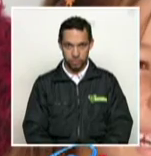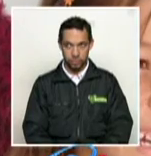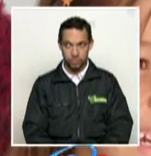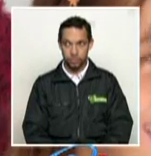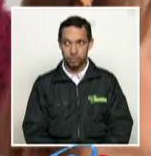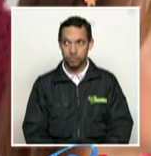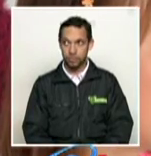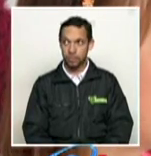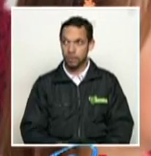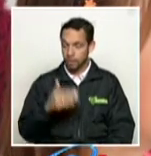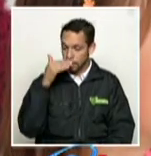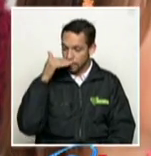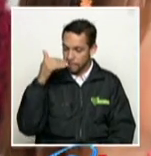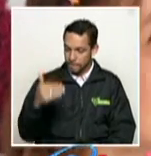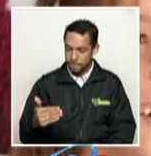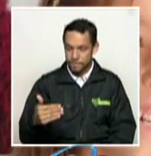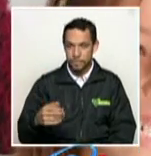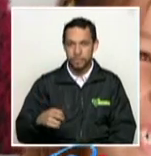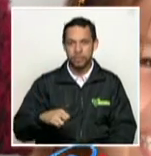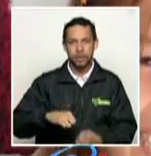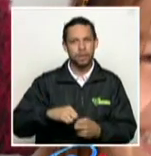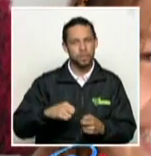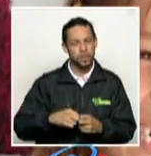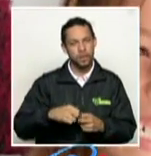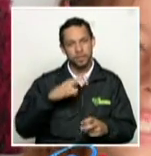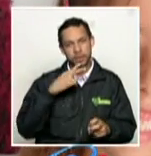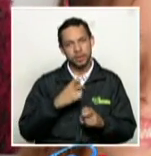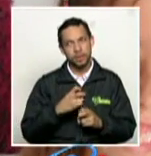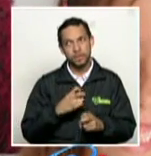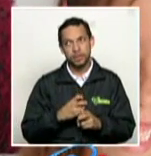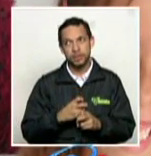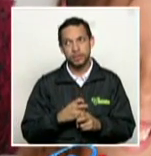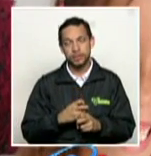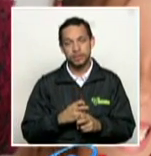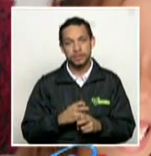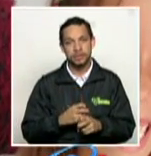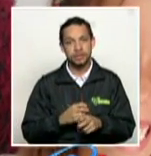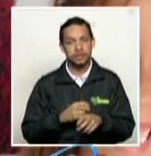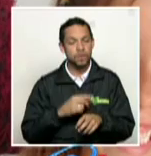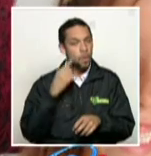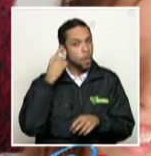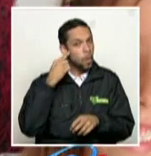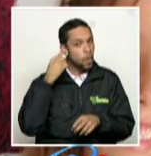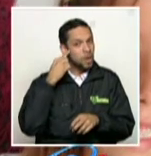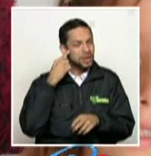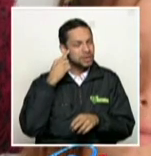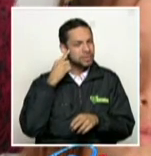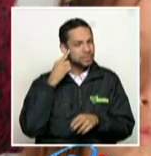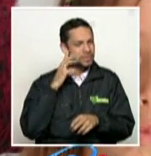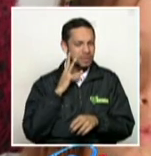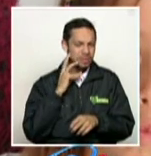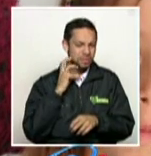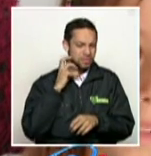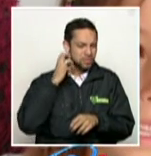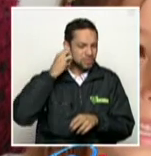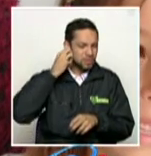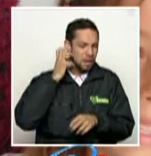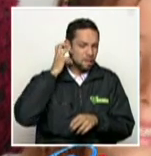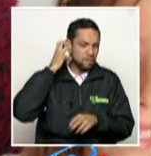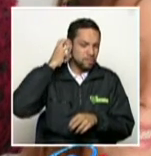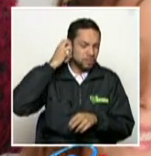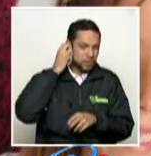La niña le dio una invaginación a raíz de una infección en un oído que fue